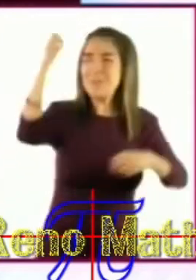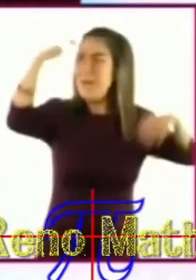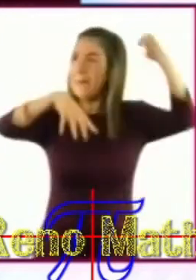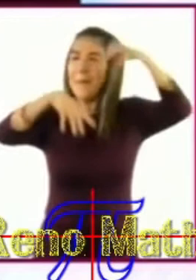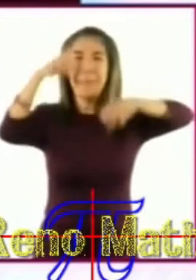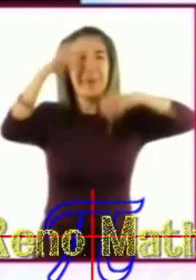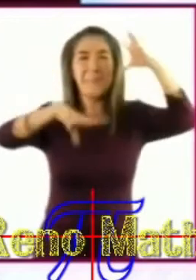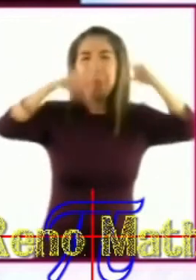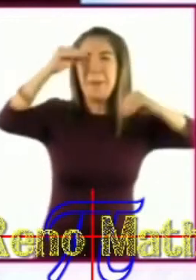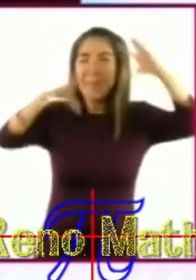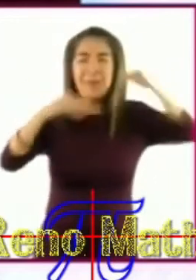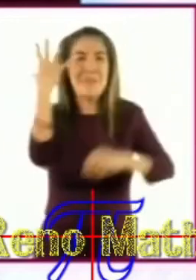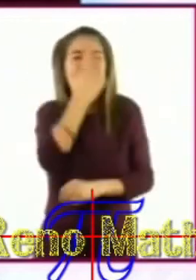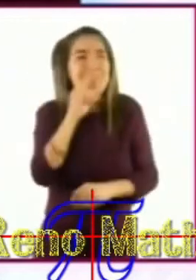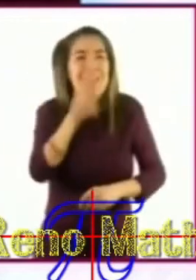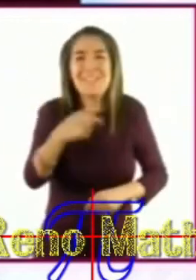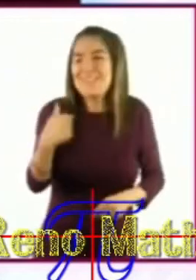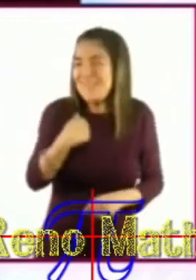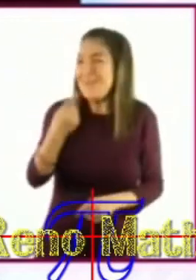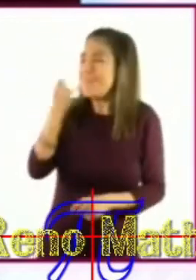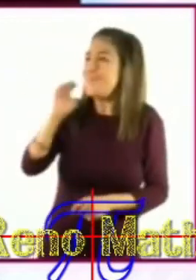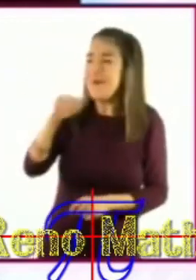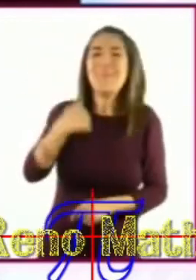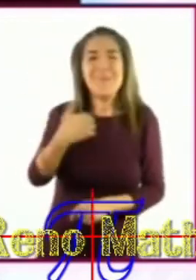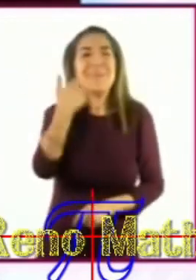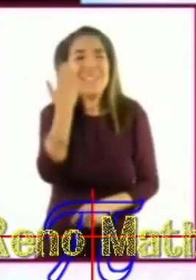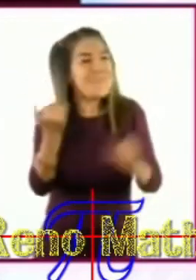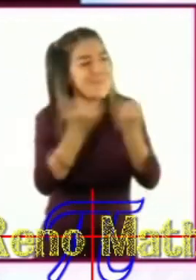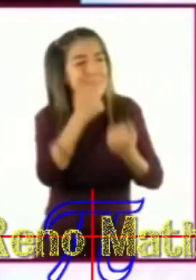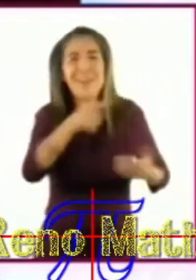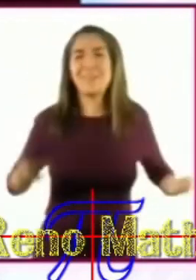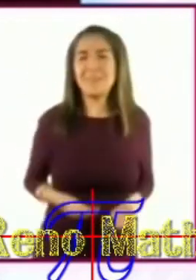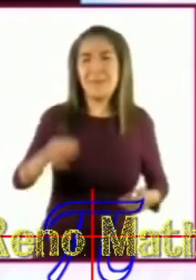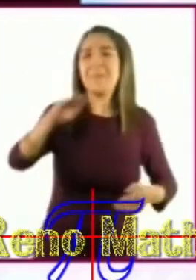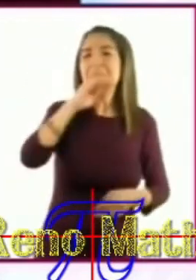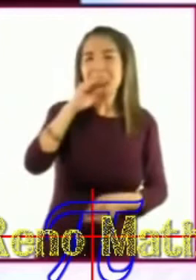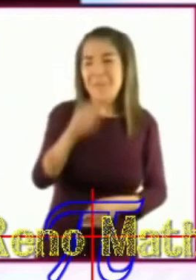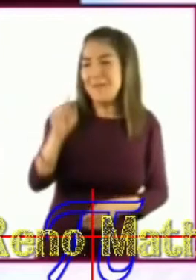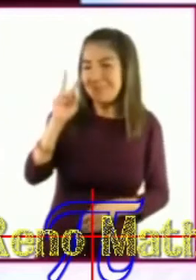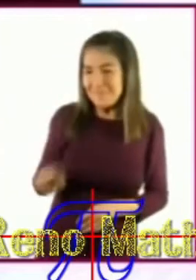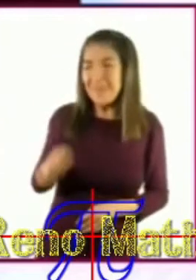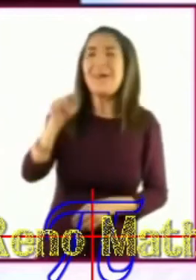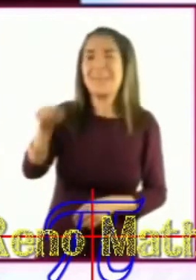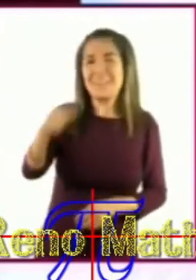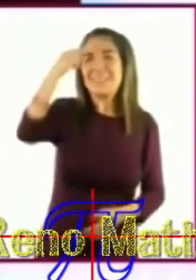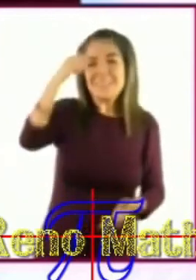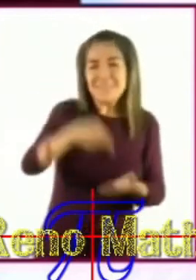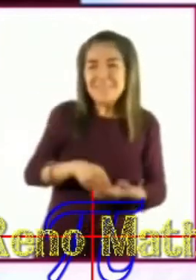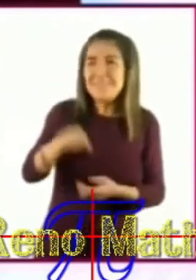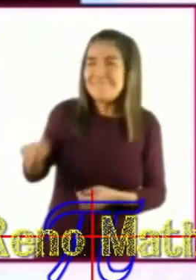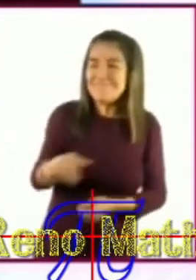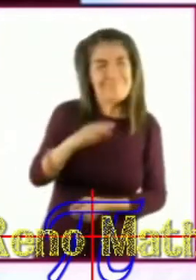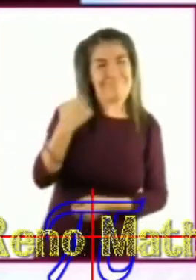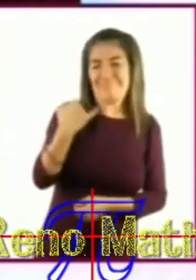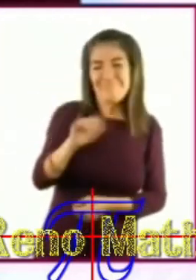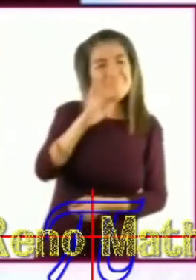momento le dije a mi mamá que quería yo estar ahí. Mi mamá no lo creía porque yo desde muy pequeñita era muy introvertida, y pues